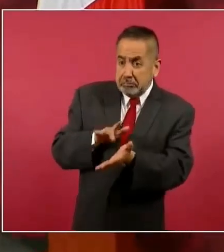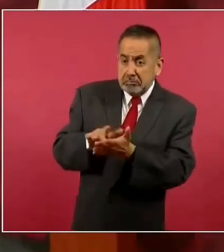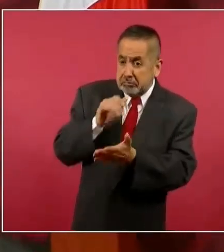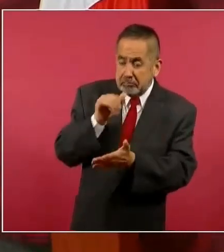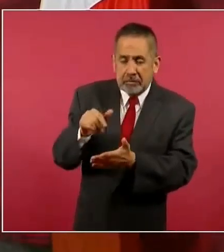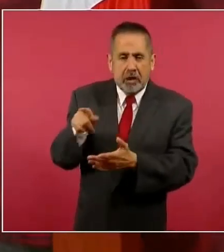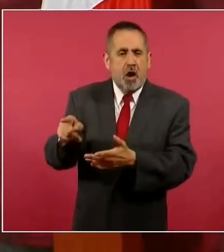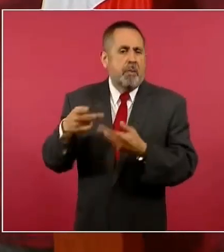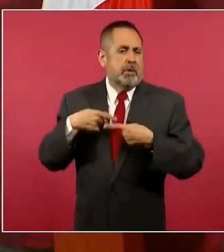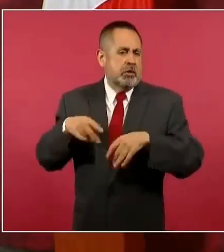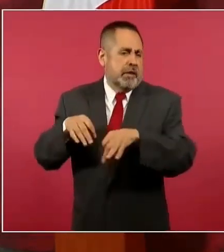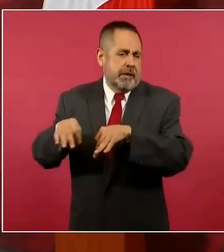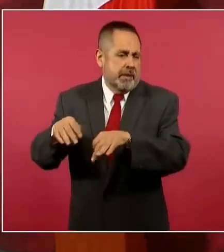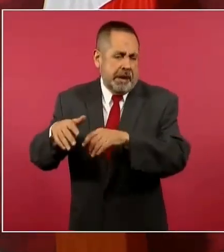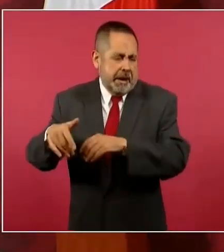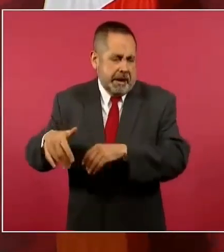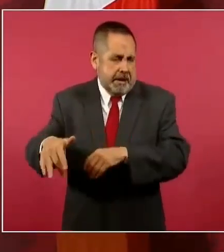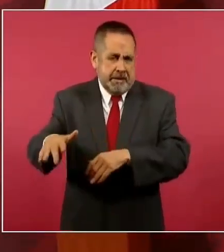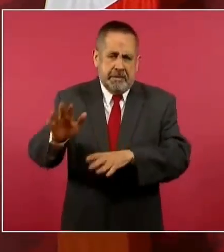a un obrero,